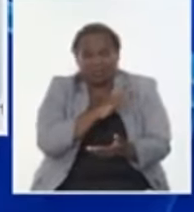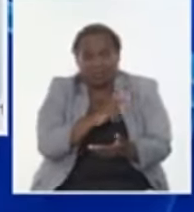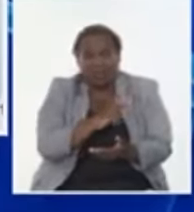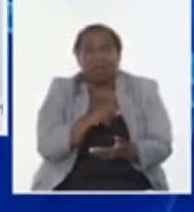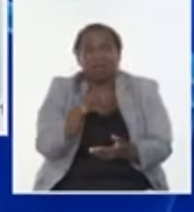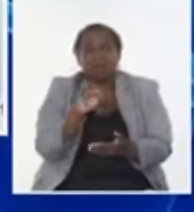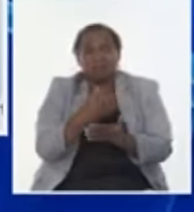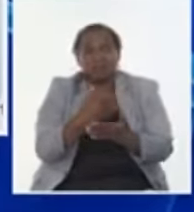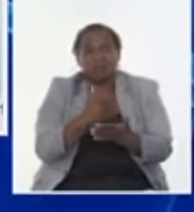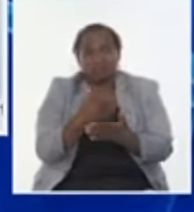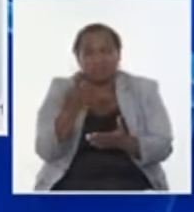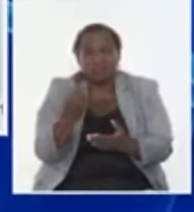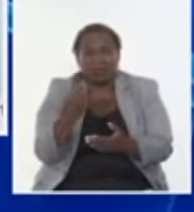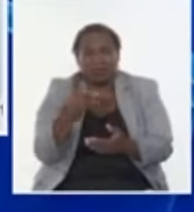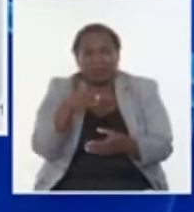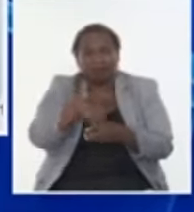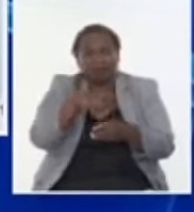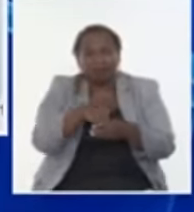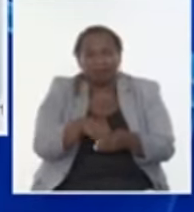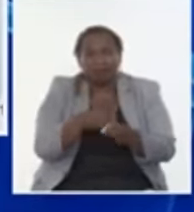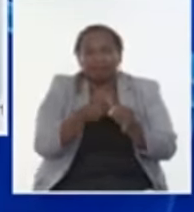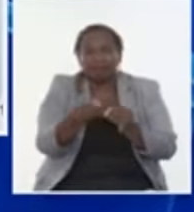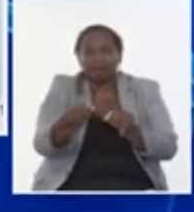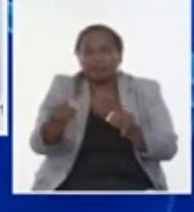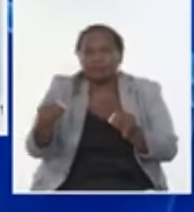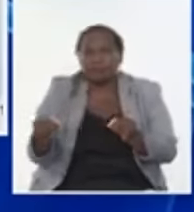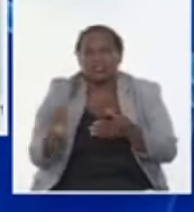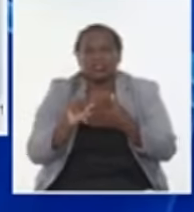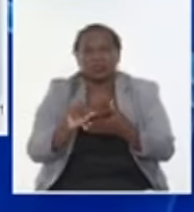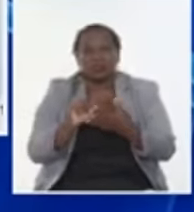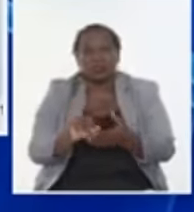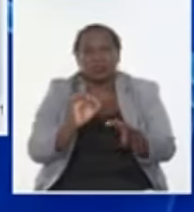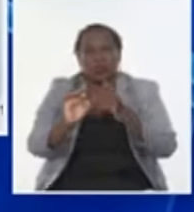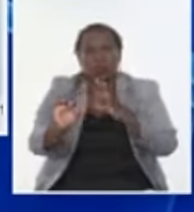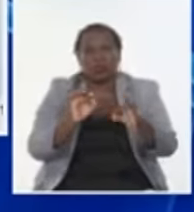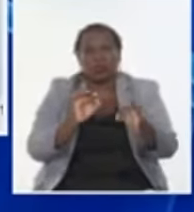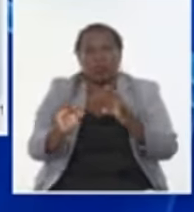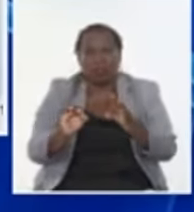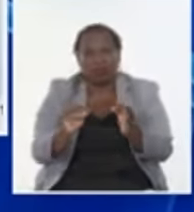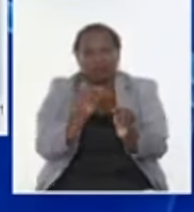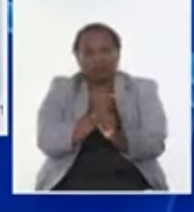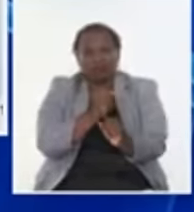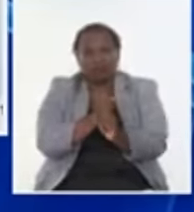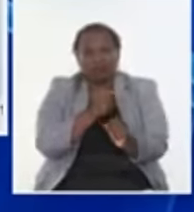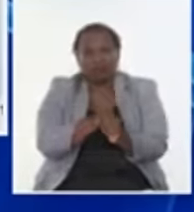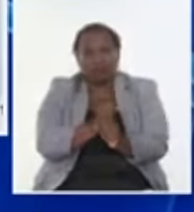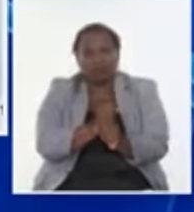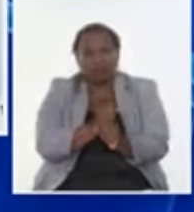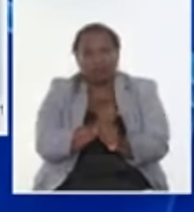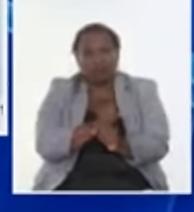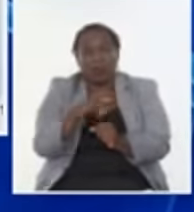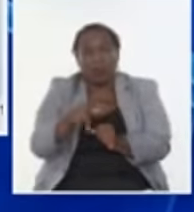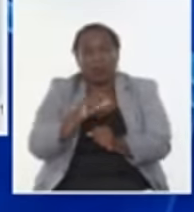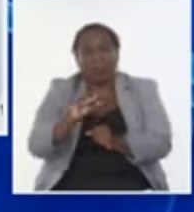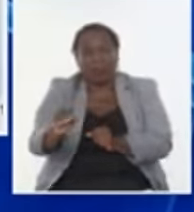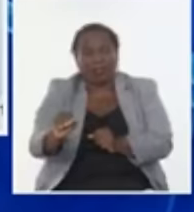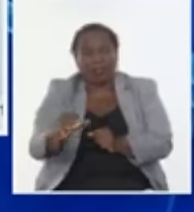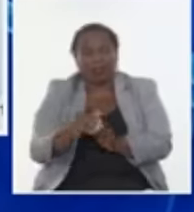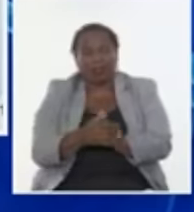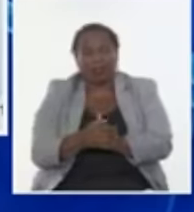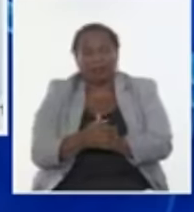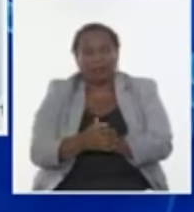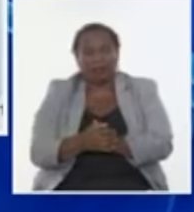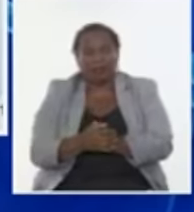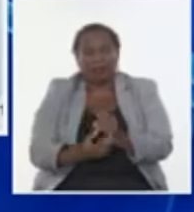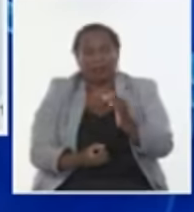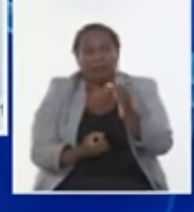Económicas sea el financiamiento del servicio a cuidado a los trabajadores activos y sus jubilados. Crear